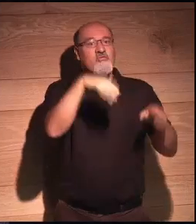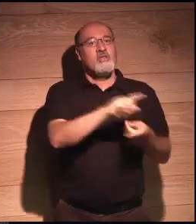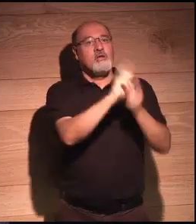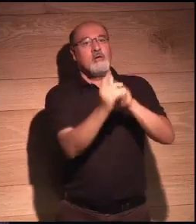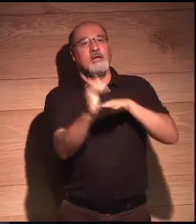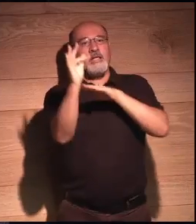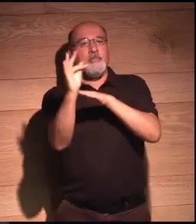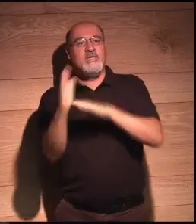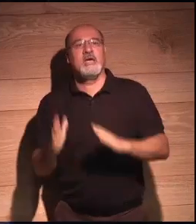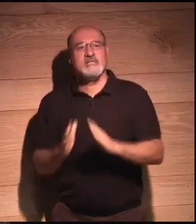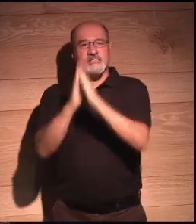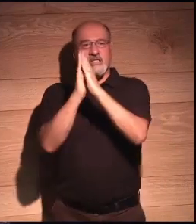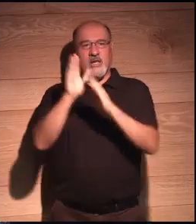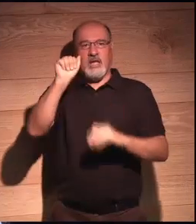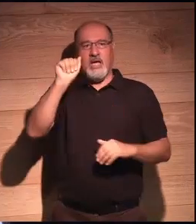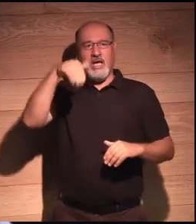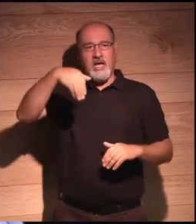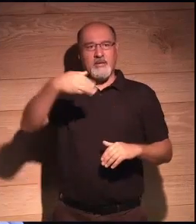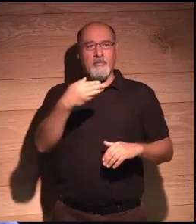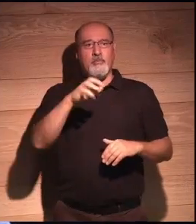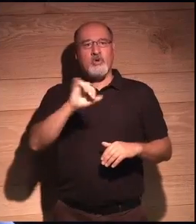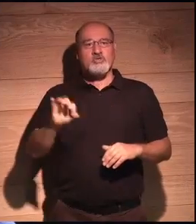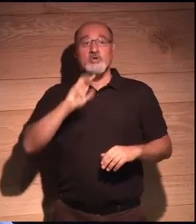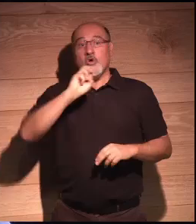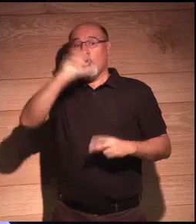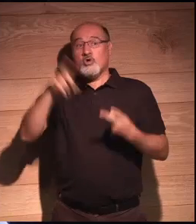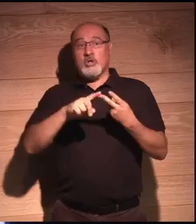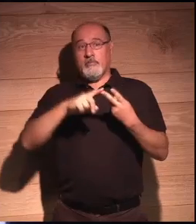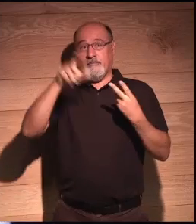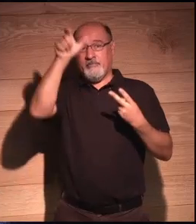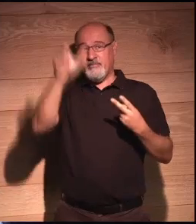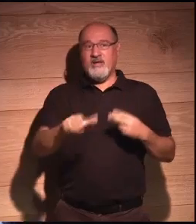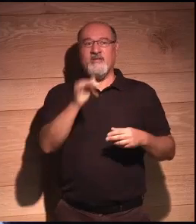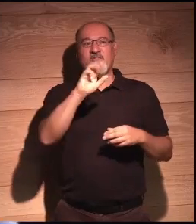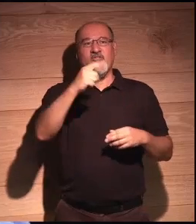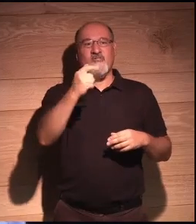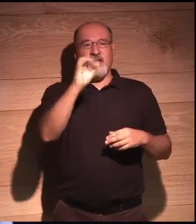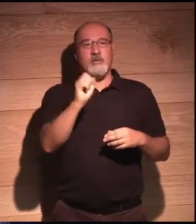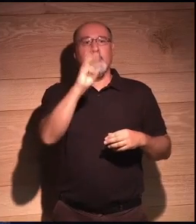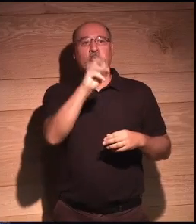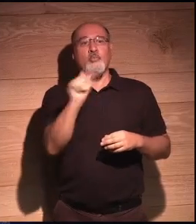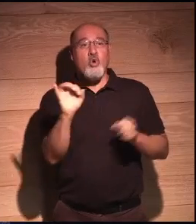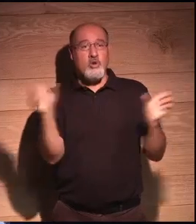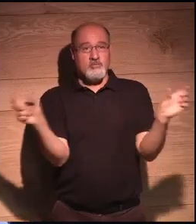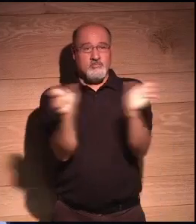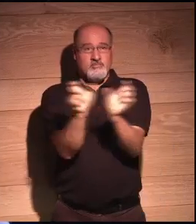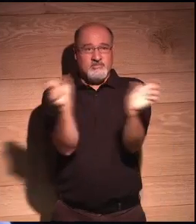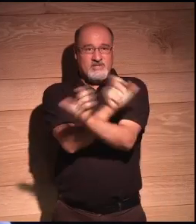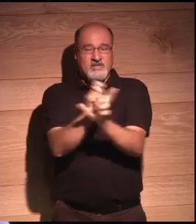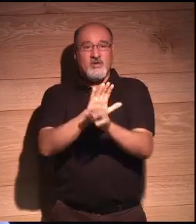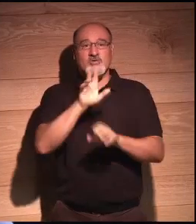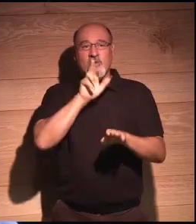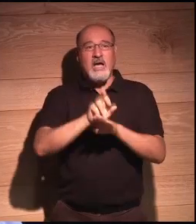de San Ambrosio. Luego hay otro personaje que se llama Frank Bowman. Frank Poole y David Bowman son los